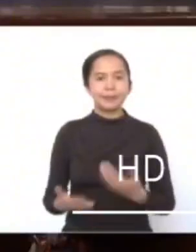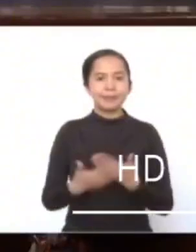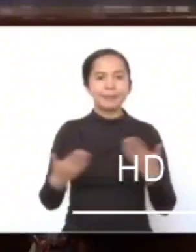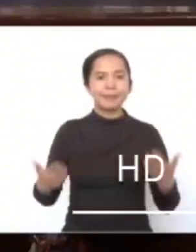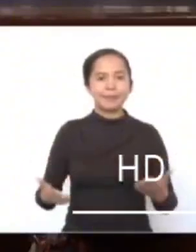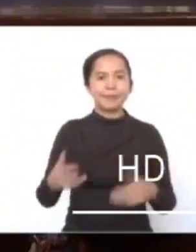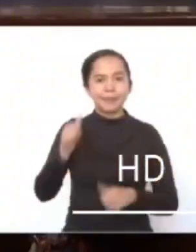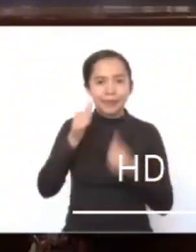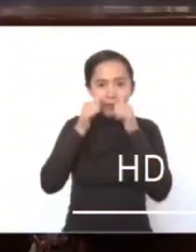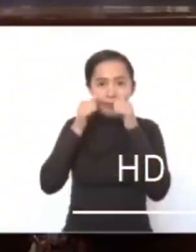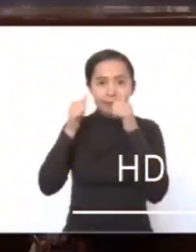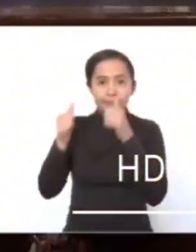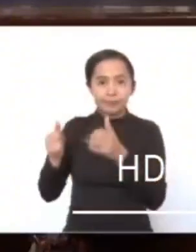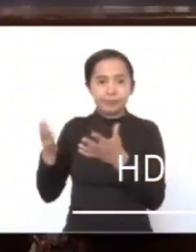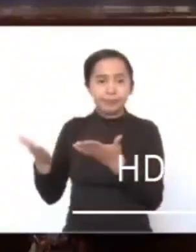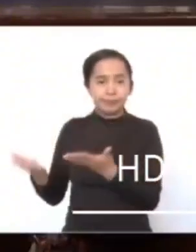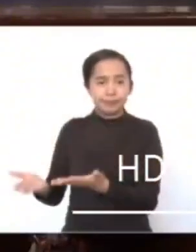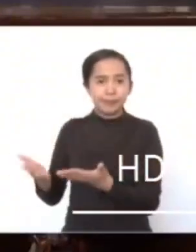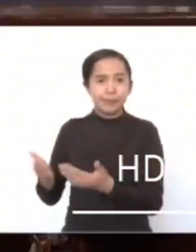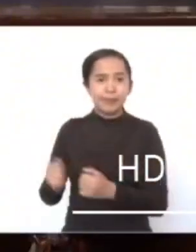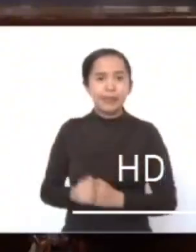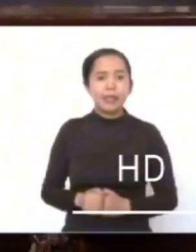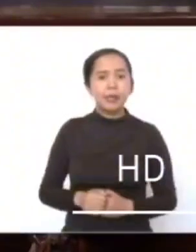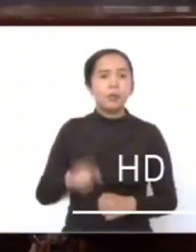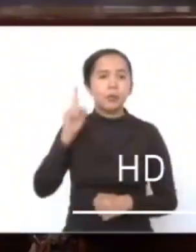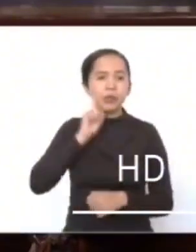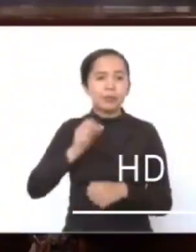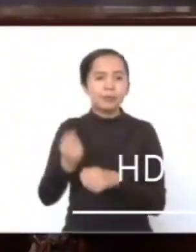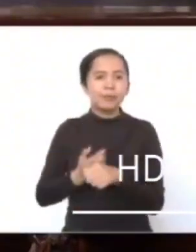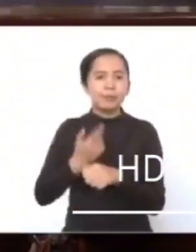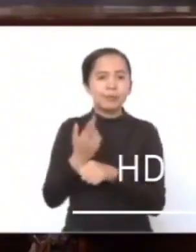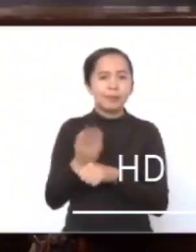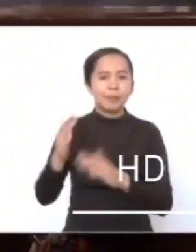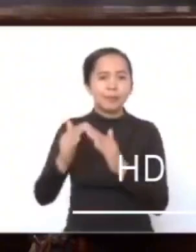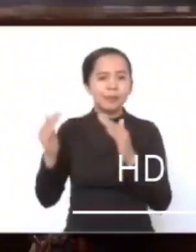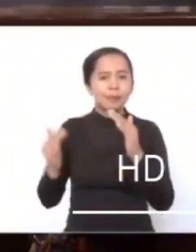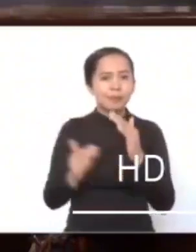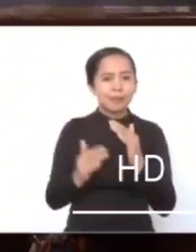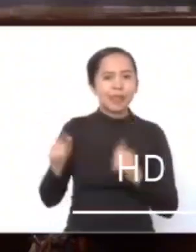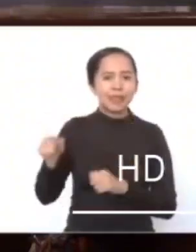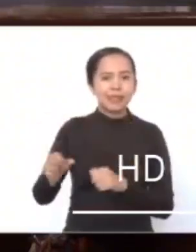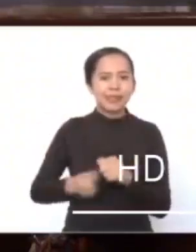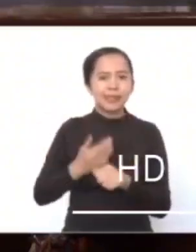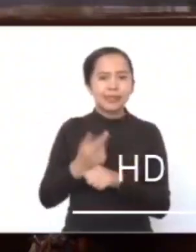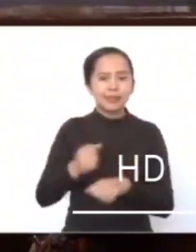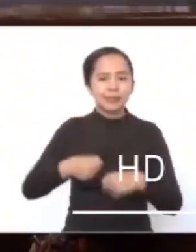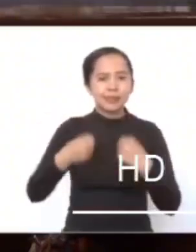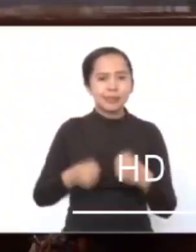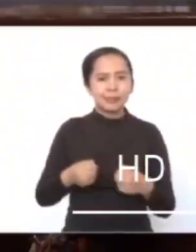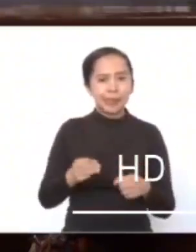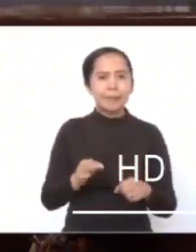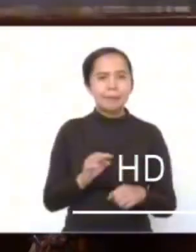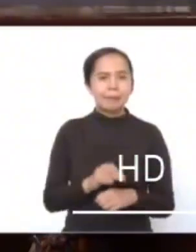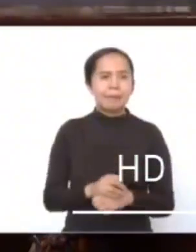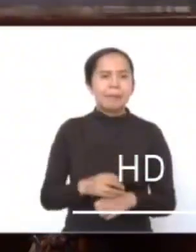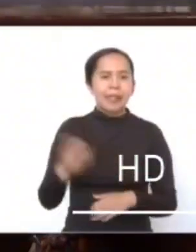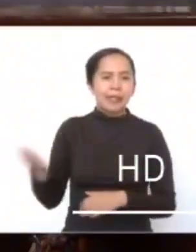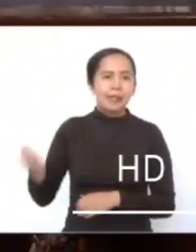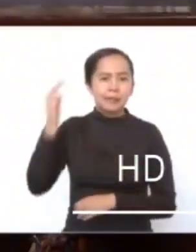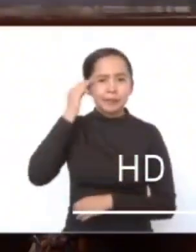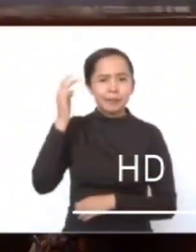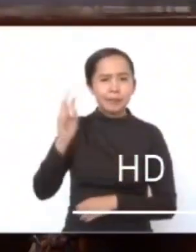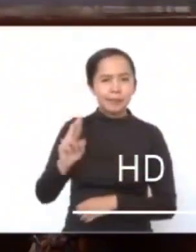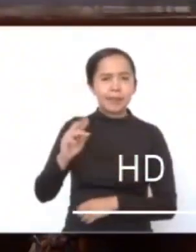Ahora recibamos el informe del cual da cuenta la subsecretaria de Desarrollo Institucional de la Secretaría de Seguridad Ciudadana,